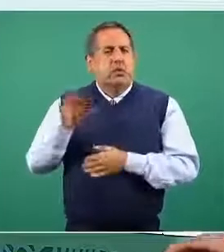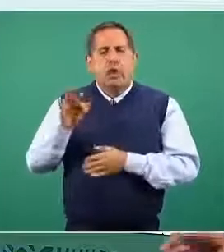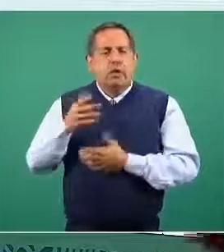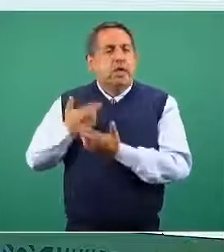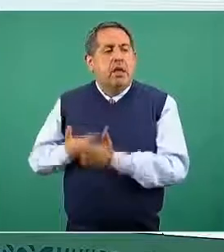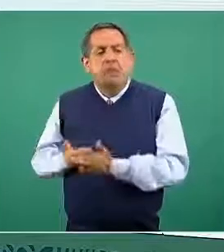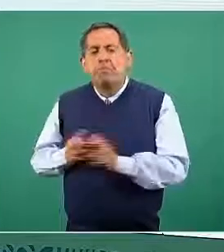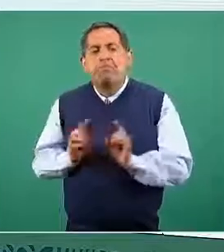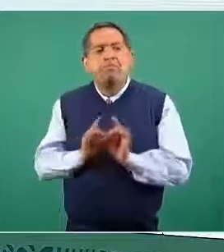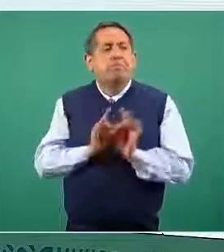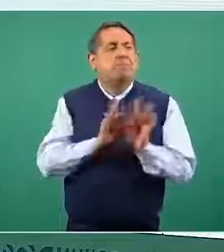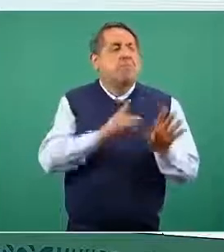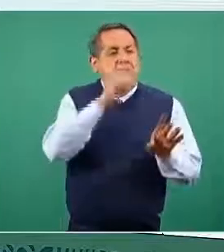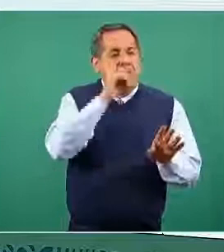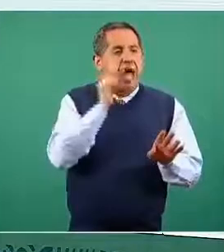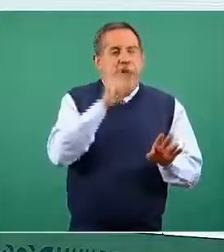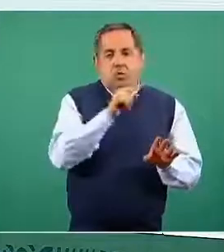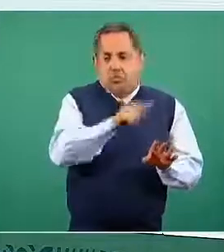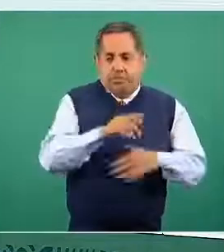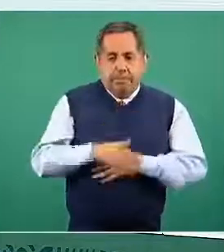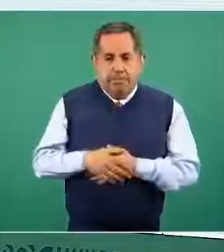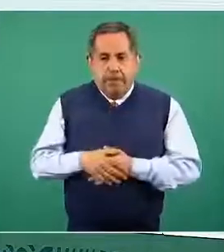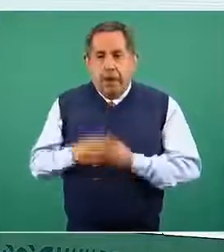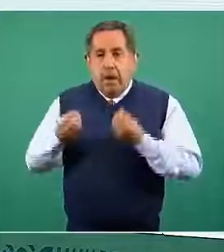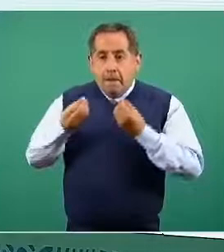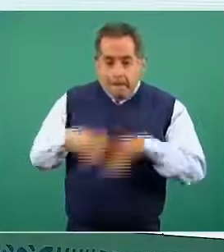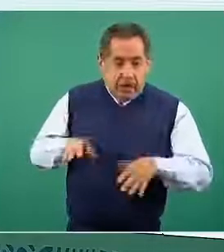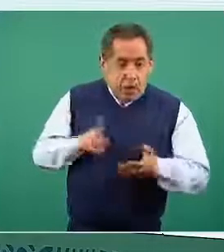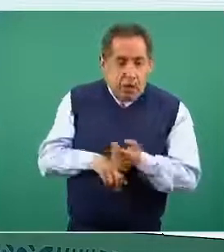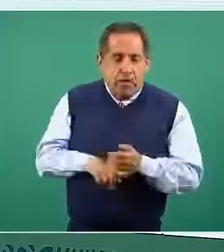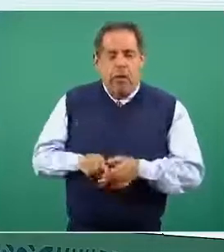mismo propósito. Y las dosis perdidas son menos de